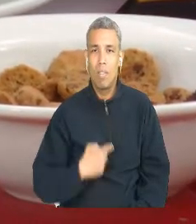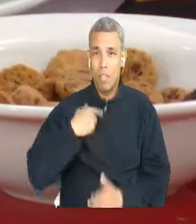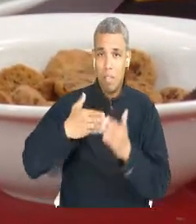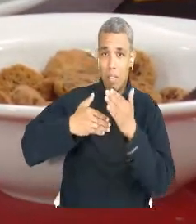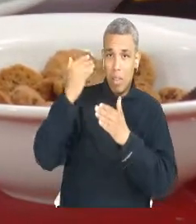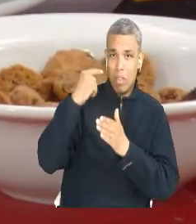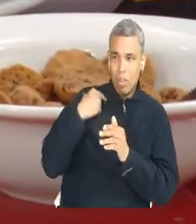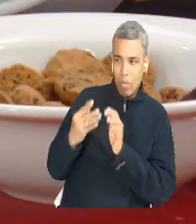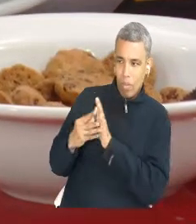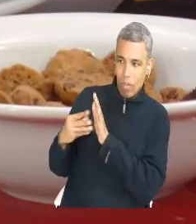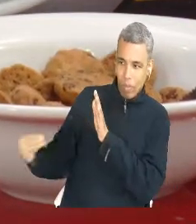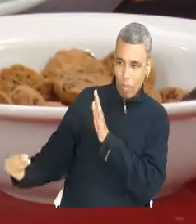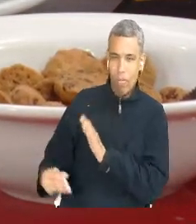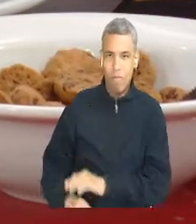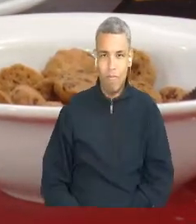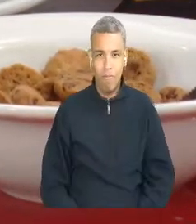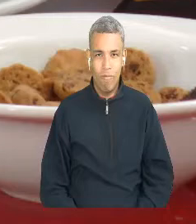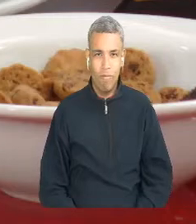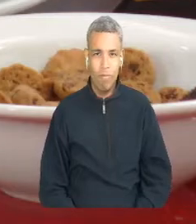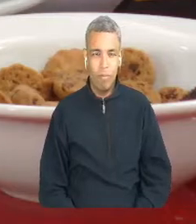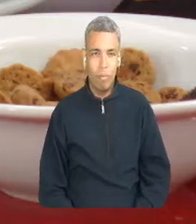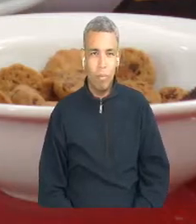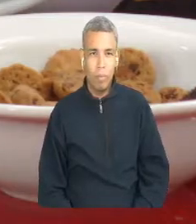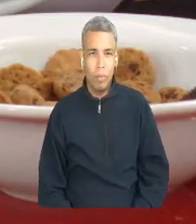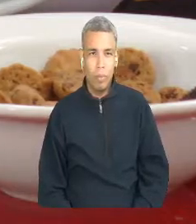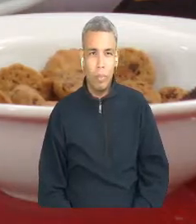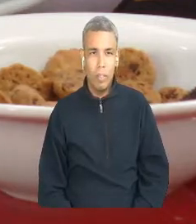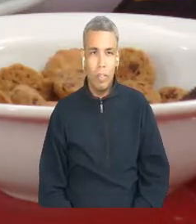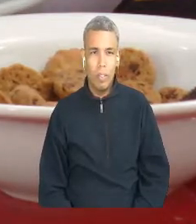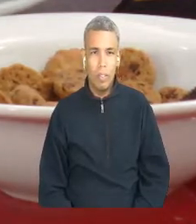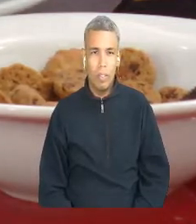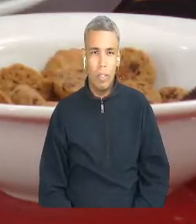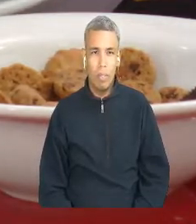sencillo. Yo voy a dejar para hacer 2.